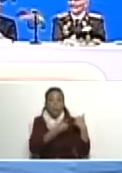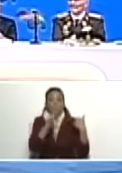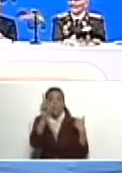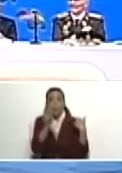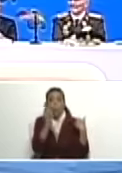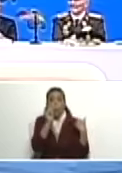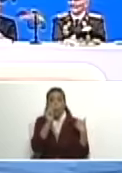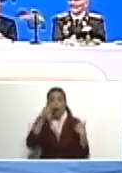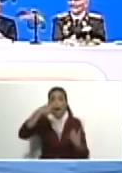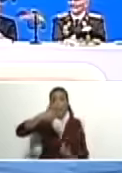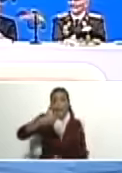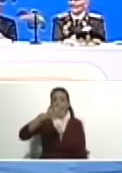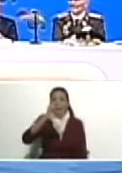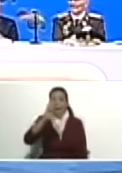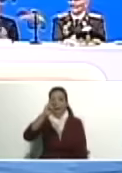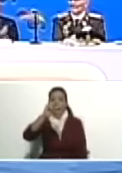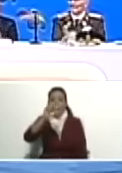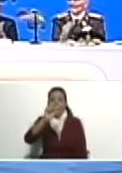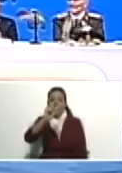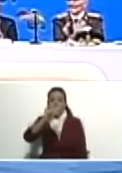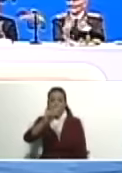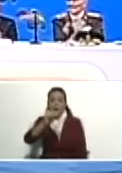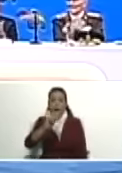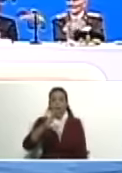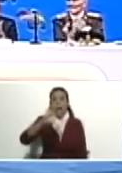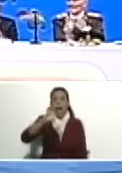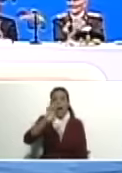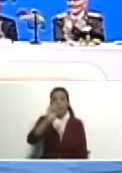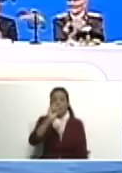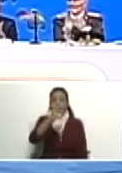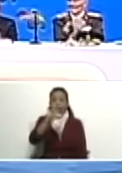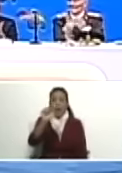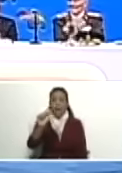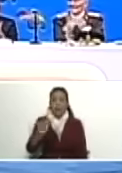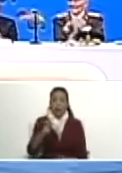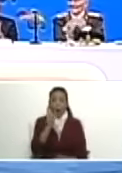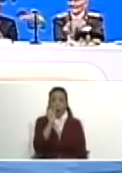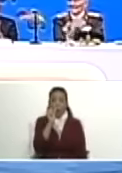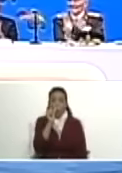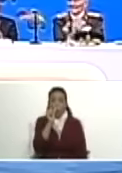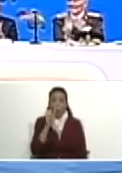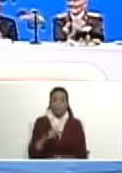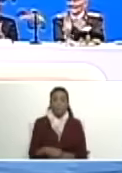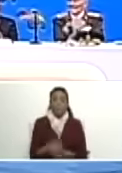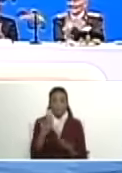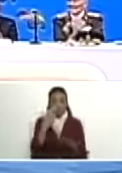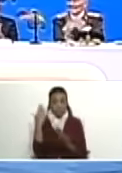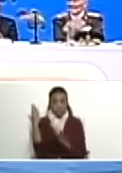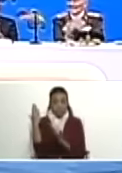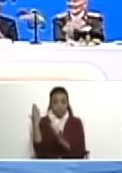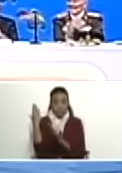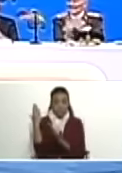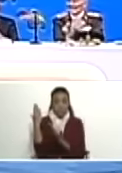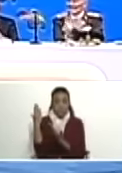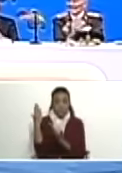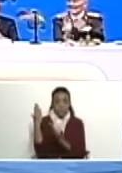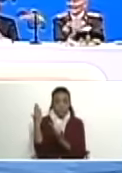diputado Germán Escarrá, presidente de la Comisión Parlamentaria de la Guayana Esequiba, presente.